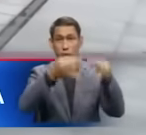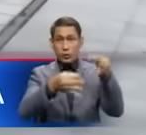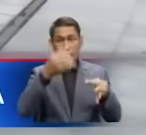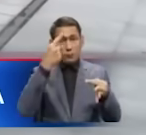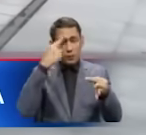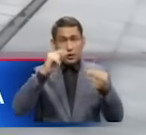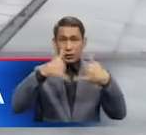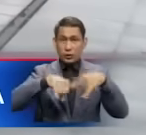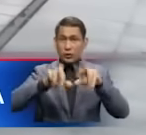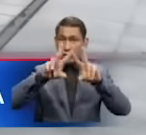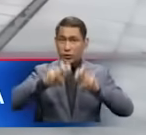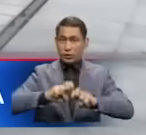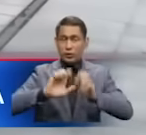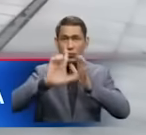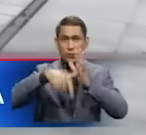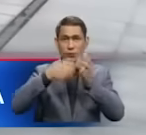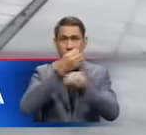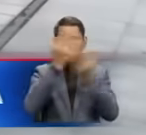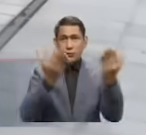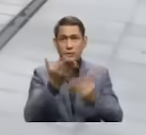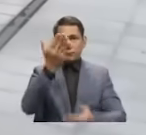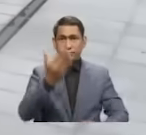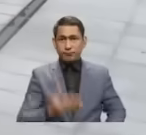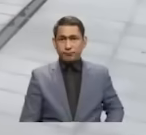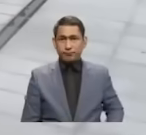debate en la segunda emisión del Noticiero. Los esperamos.